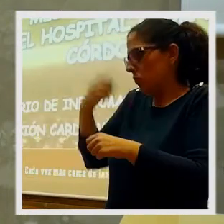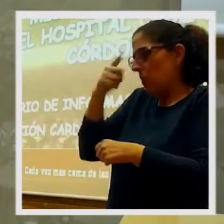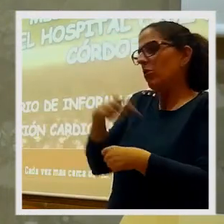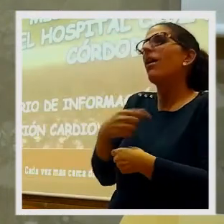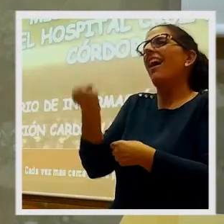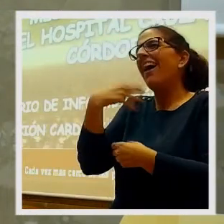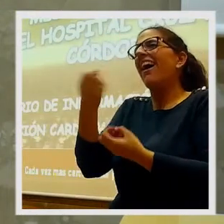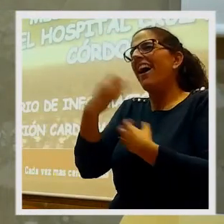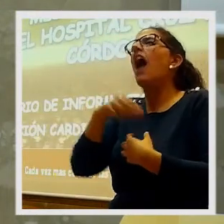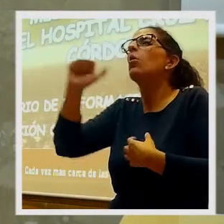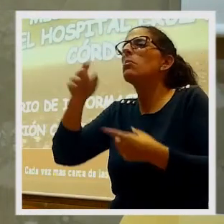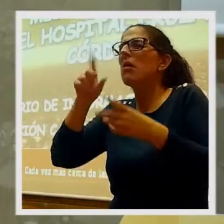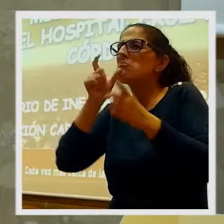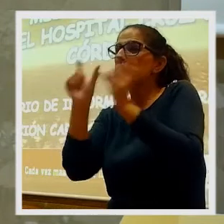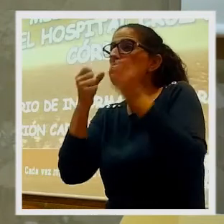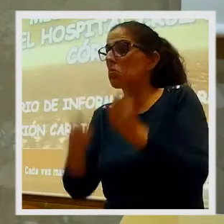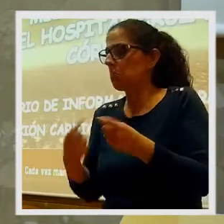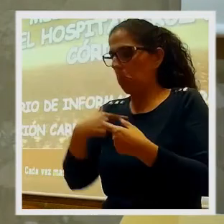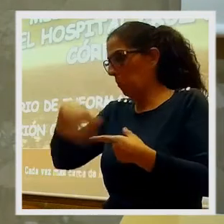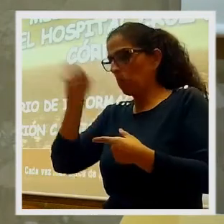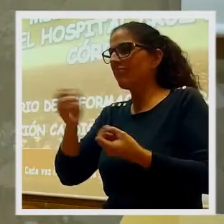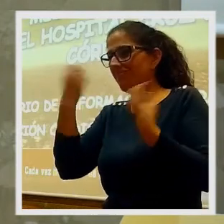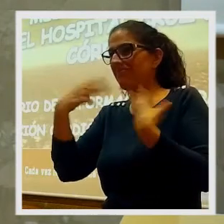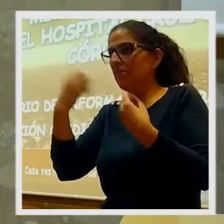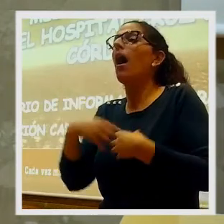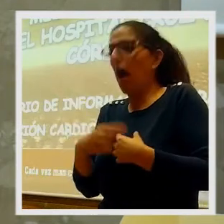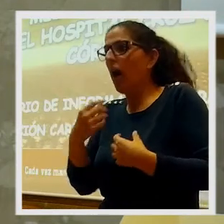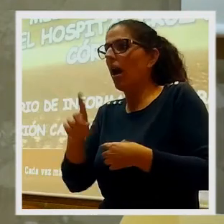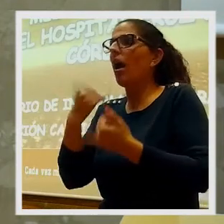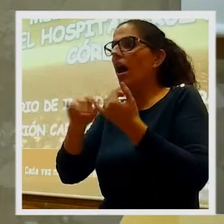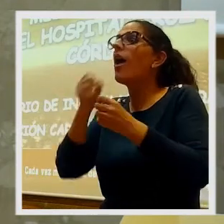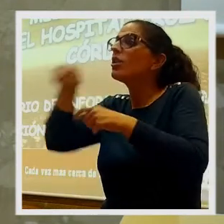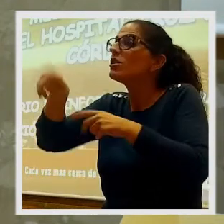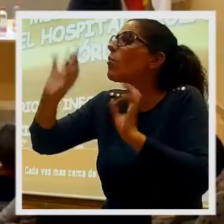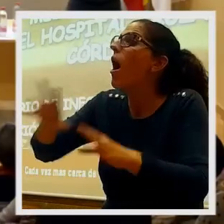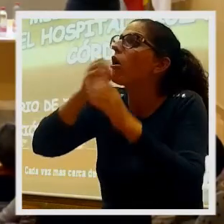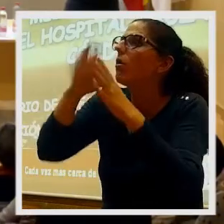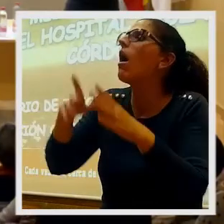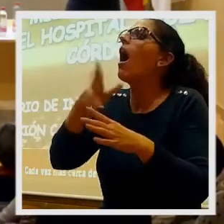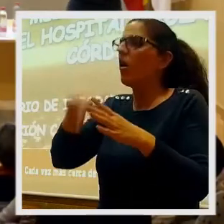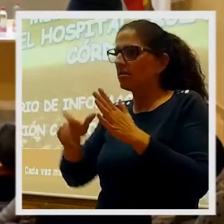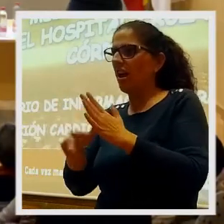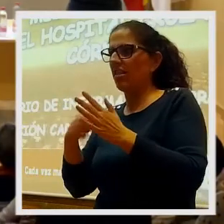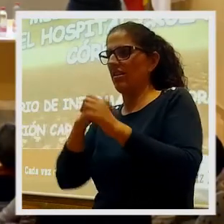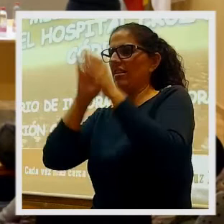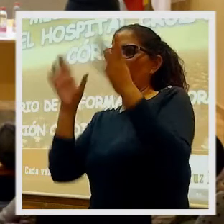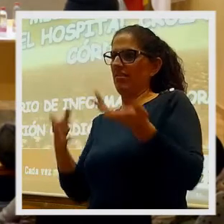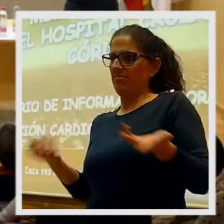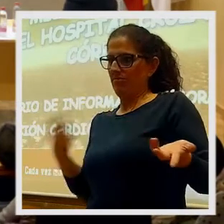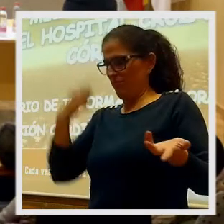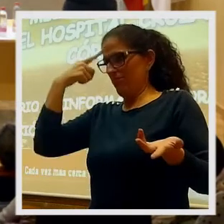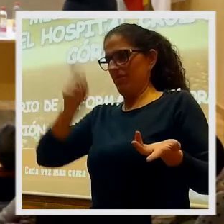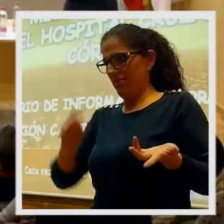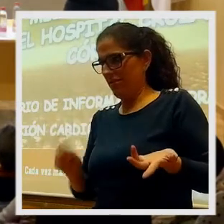Vamos a noviembre del 2015, el cirujano me dijo, esto está alcanzando su límite, con el diámetro que había alcanzado el aneurisma y la velocidad que se está dilatando el